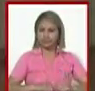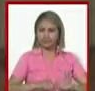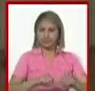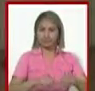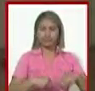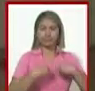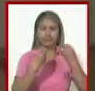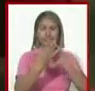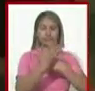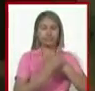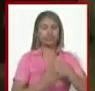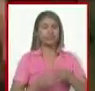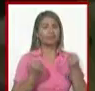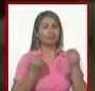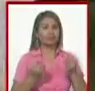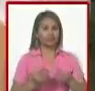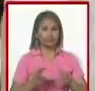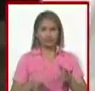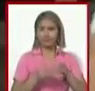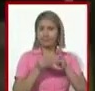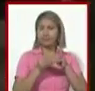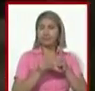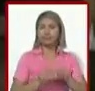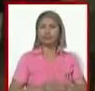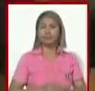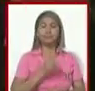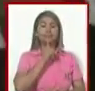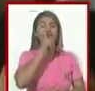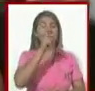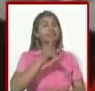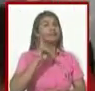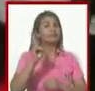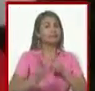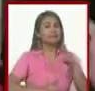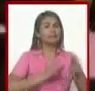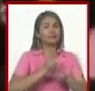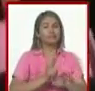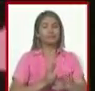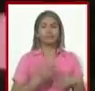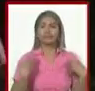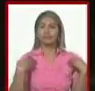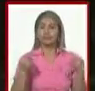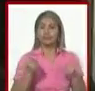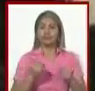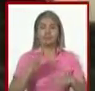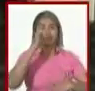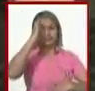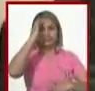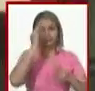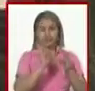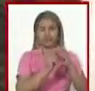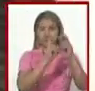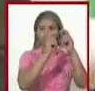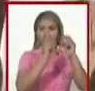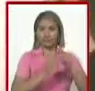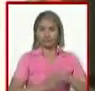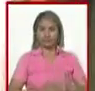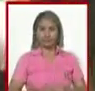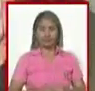permanentemente hay que darle. Se necesita muchísimo más, se necesita ese seguro universal que cubra a los enfermos con cáncer. Se